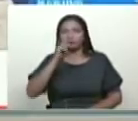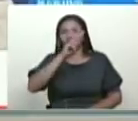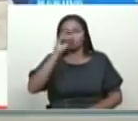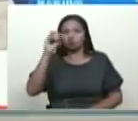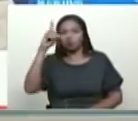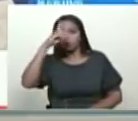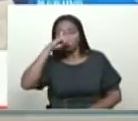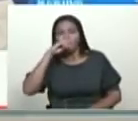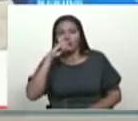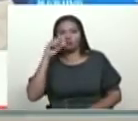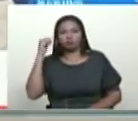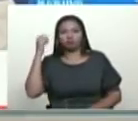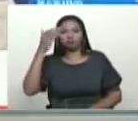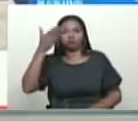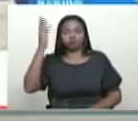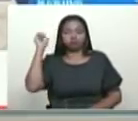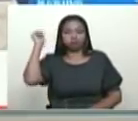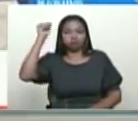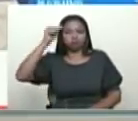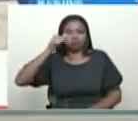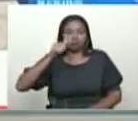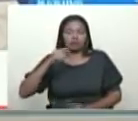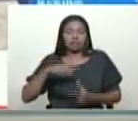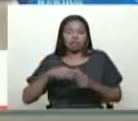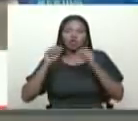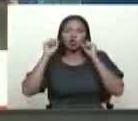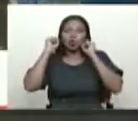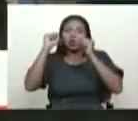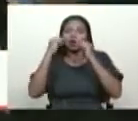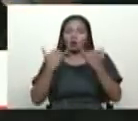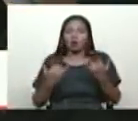años. Y lograron